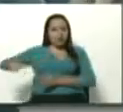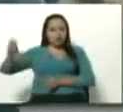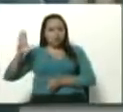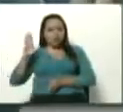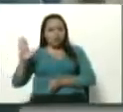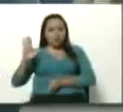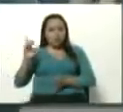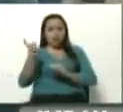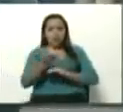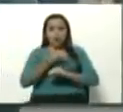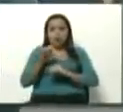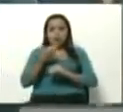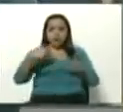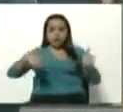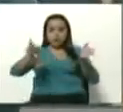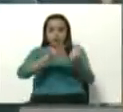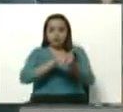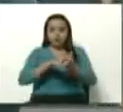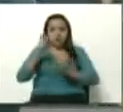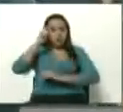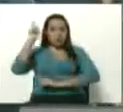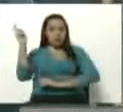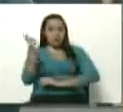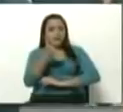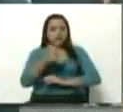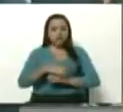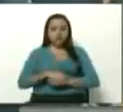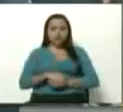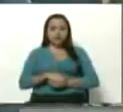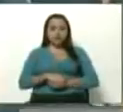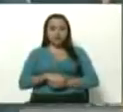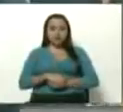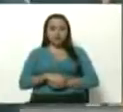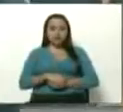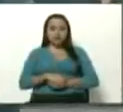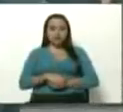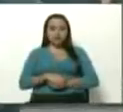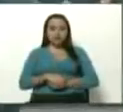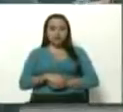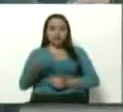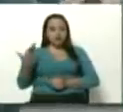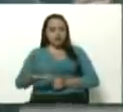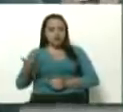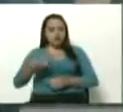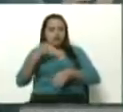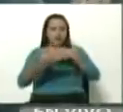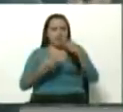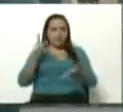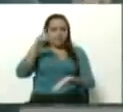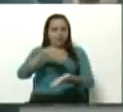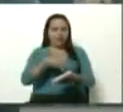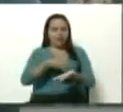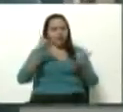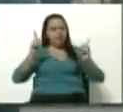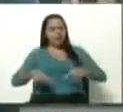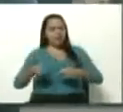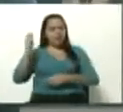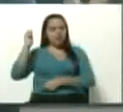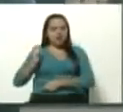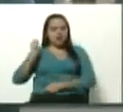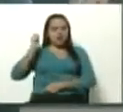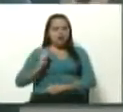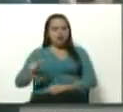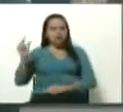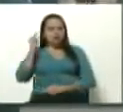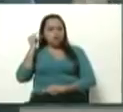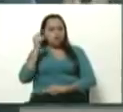del gobernador reelecto del Estado Guárico, José Vázquez. Cabe destacar la presencia también de los diputados y